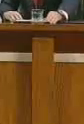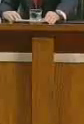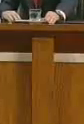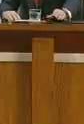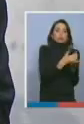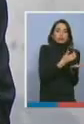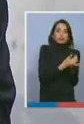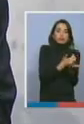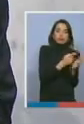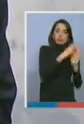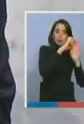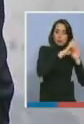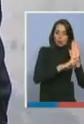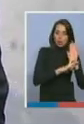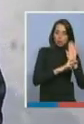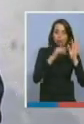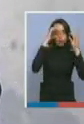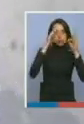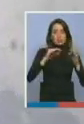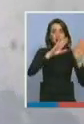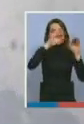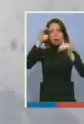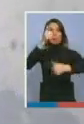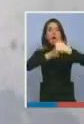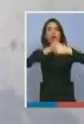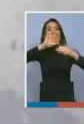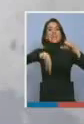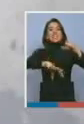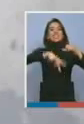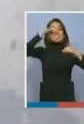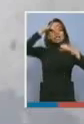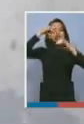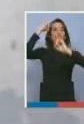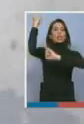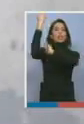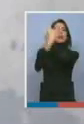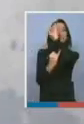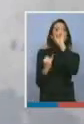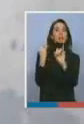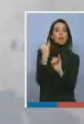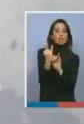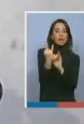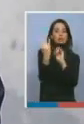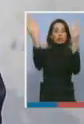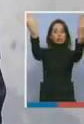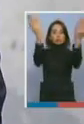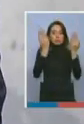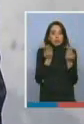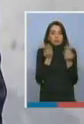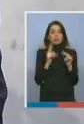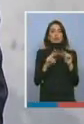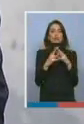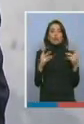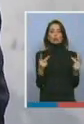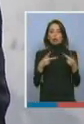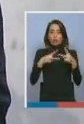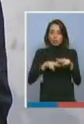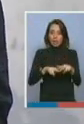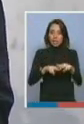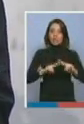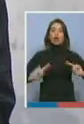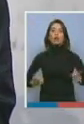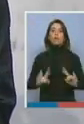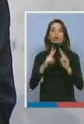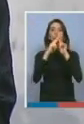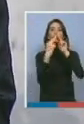Chacao. Hemos decidido llamar a una licitación internacional que presente soluciones técnicas para la